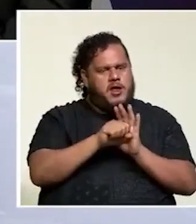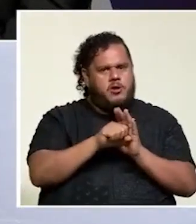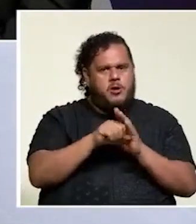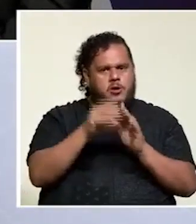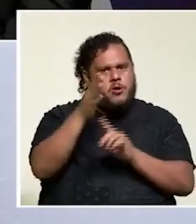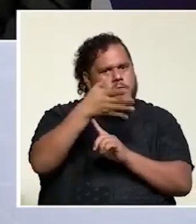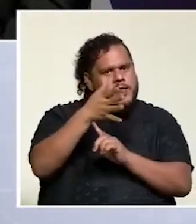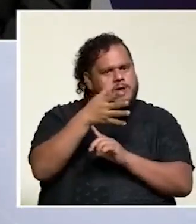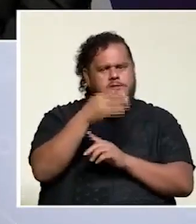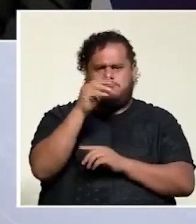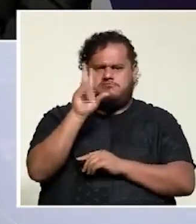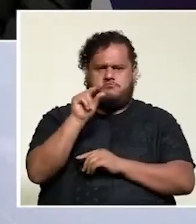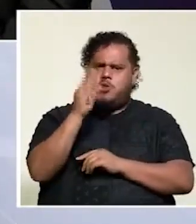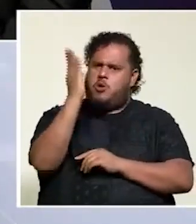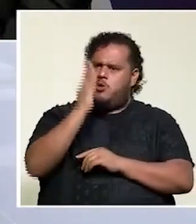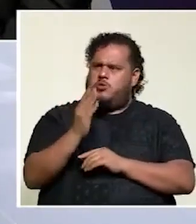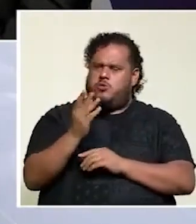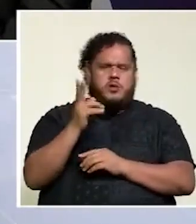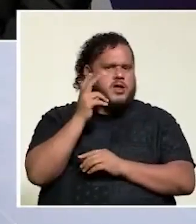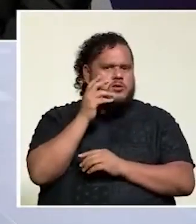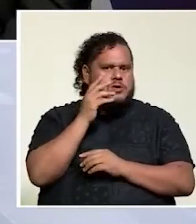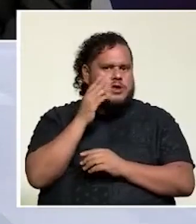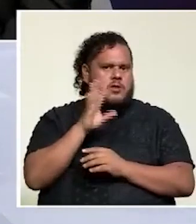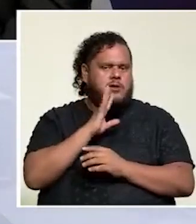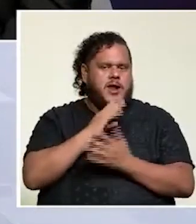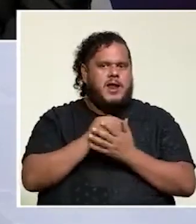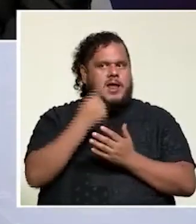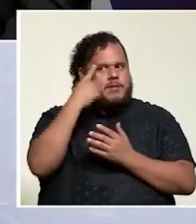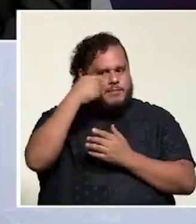hablar. Entonces, esto para 3 meses da.